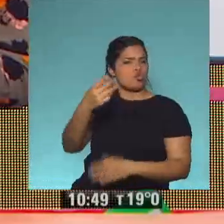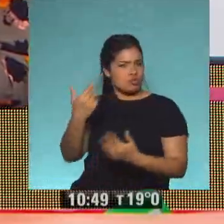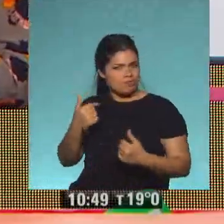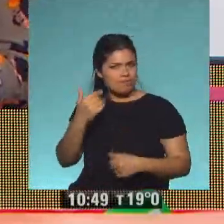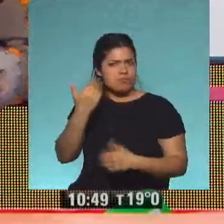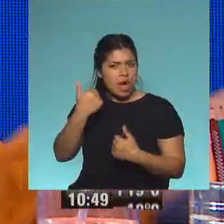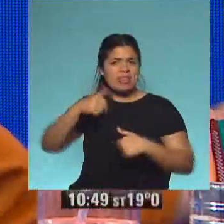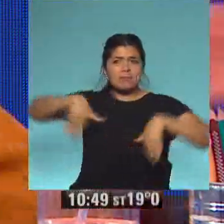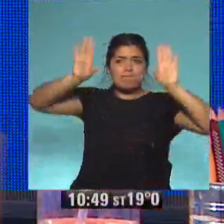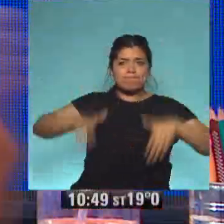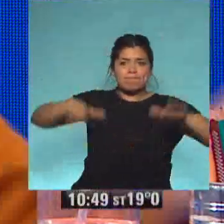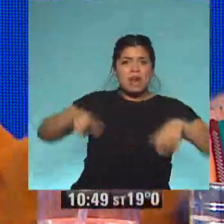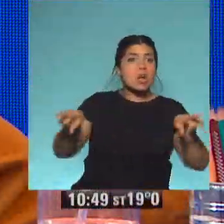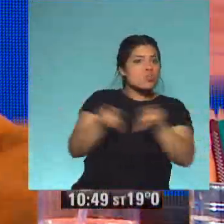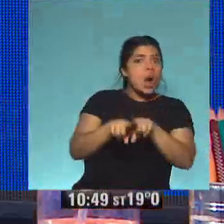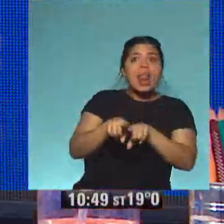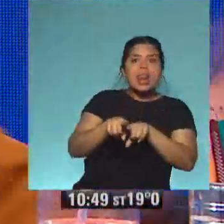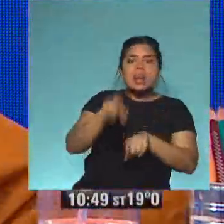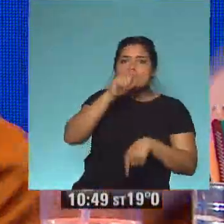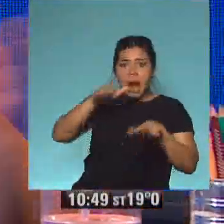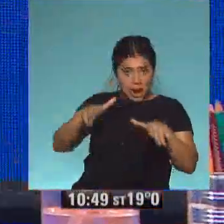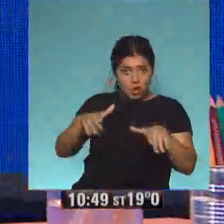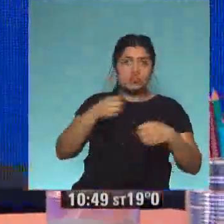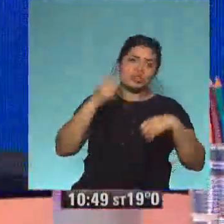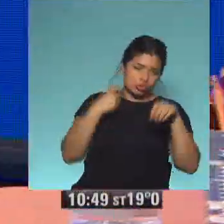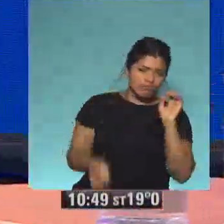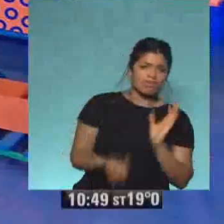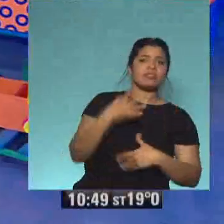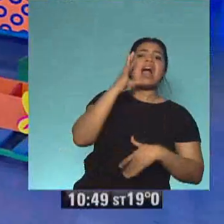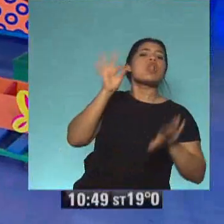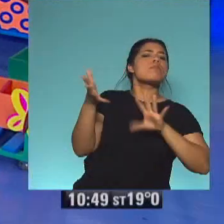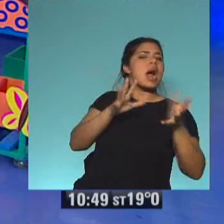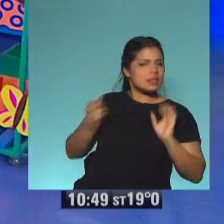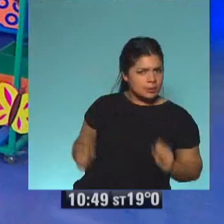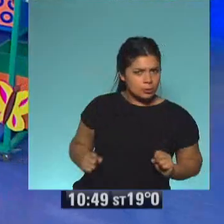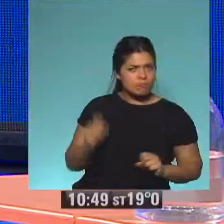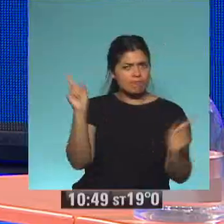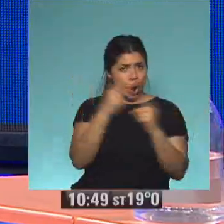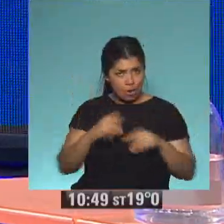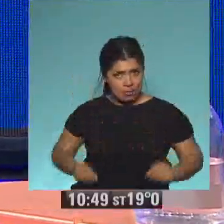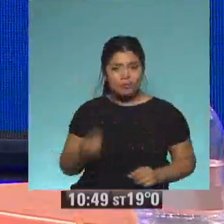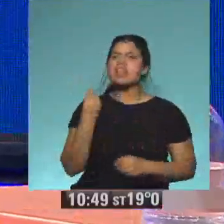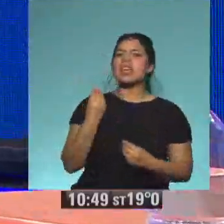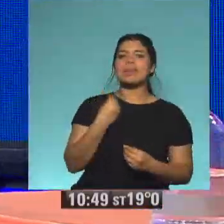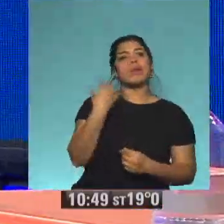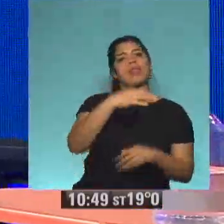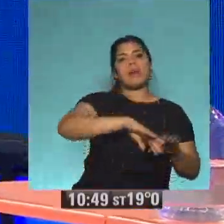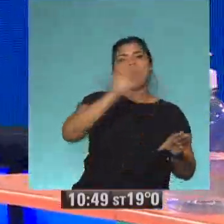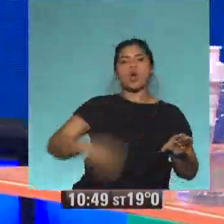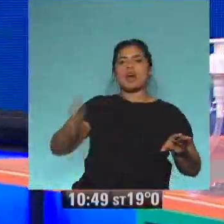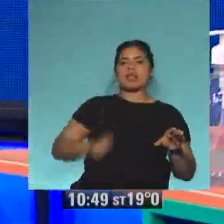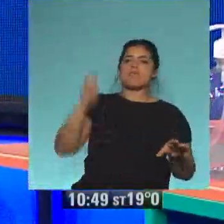alas como un pájaro. ¿Cómo así, podíamos ver las alas como un pájaro, pero tenía un problemita. Un problema. Había que subirse arriba de una montaña